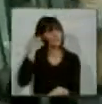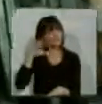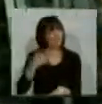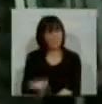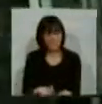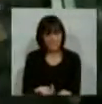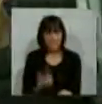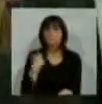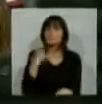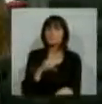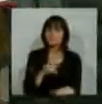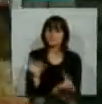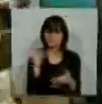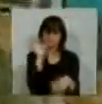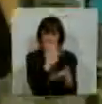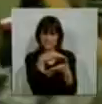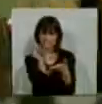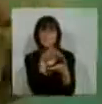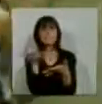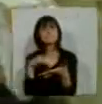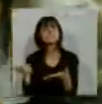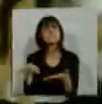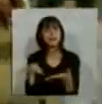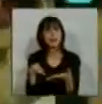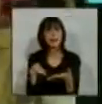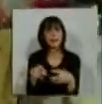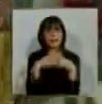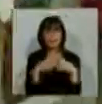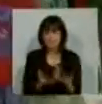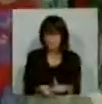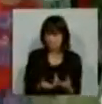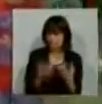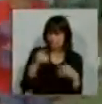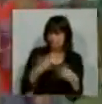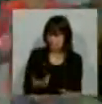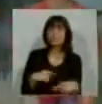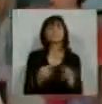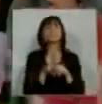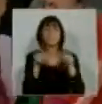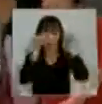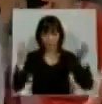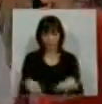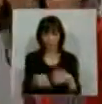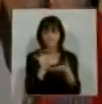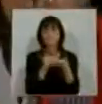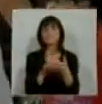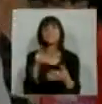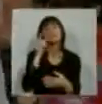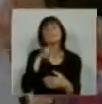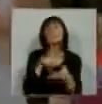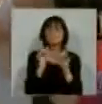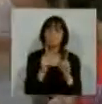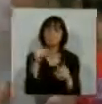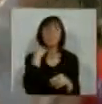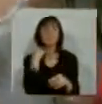construido con tinta electrónica, que es la que usan los e-readers, los libros electrónicos. ¿Por qué? Porque los smartwatch,